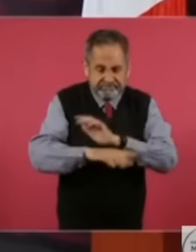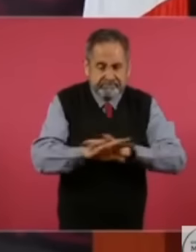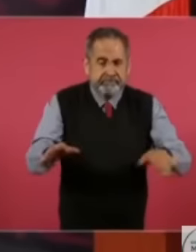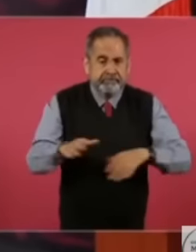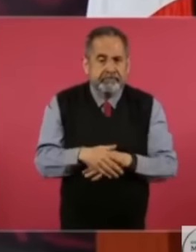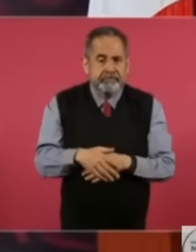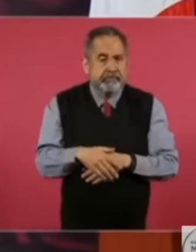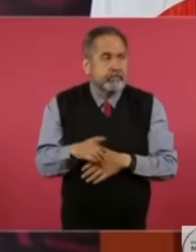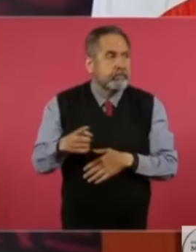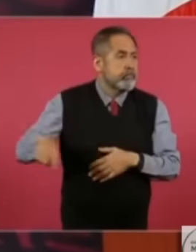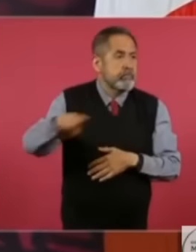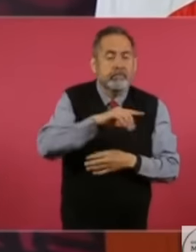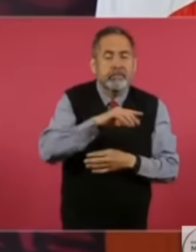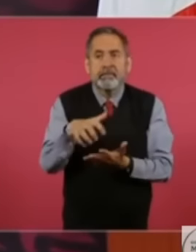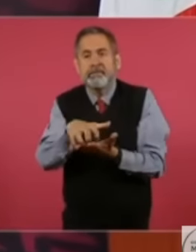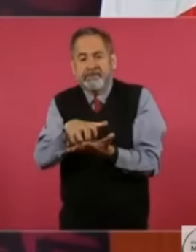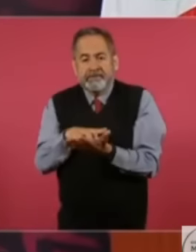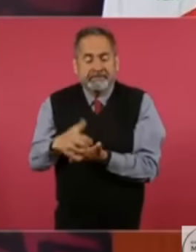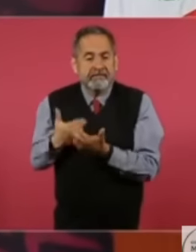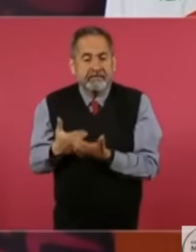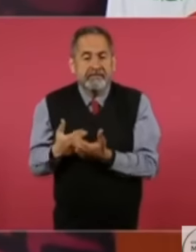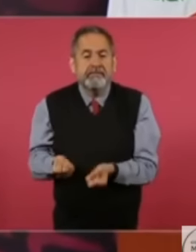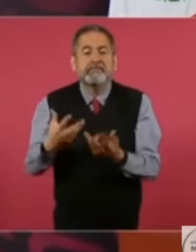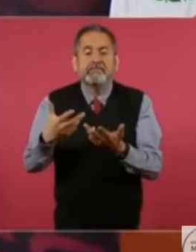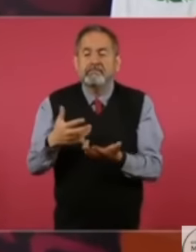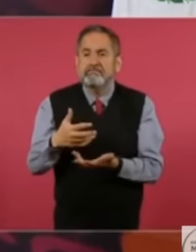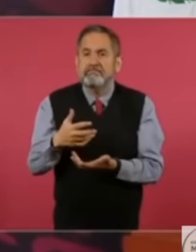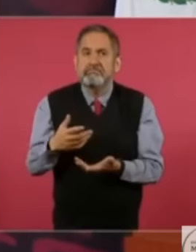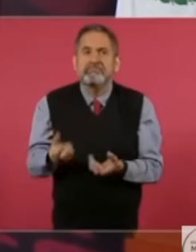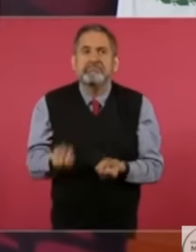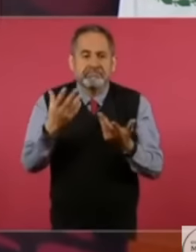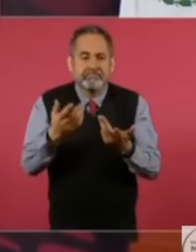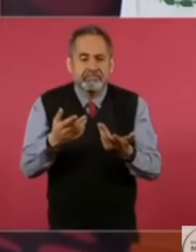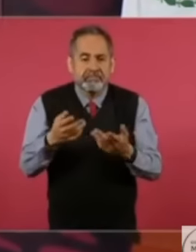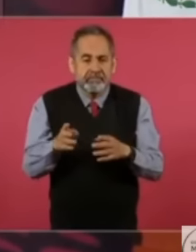hemos ahorrado por combatir la corrupción